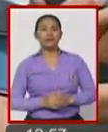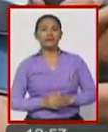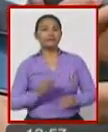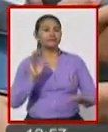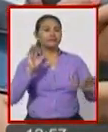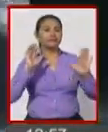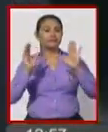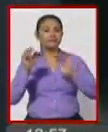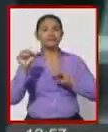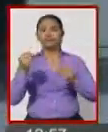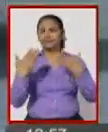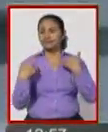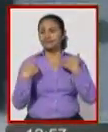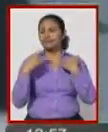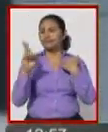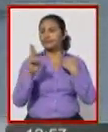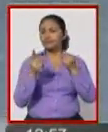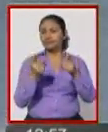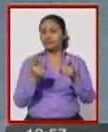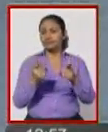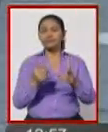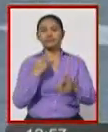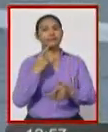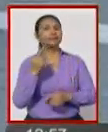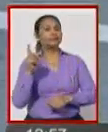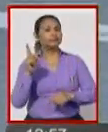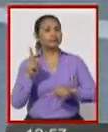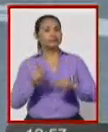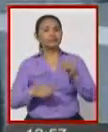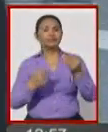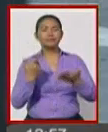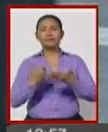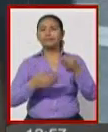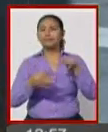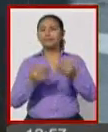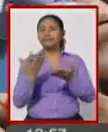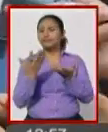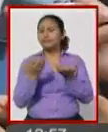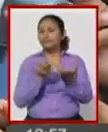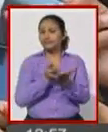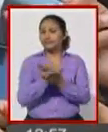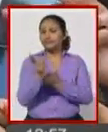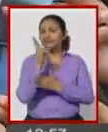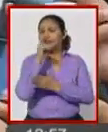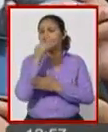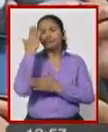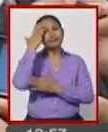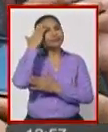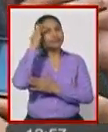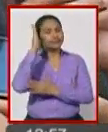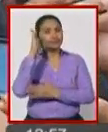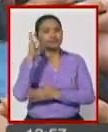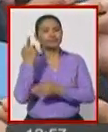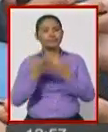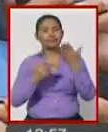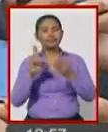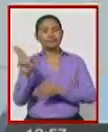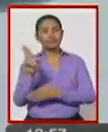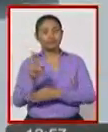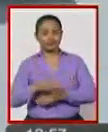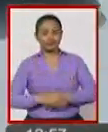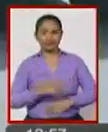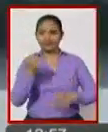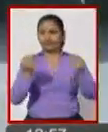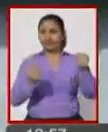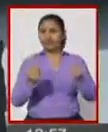Al parecer sí estaban armados, tenían un arma, no se puede determinar qué tipo de arma y si era verdadera o de juguete, que es lo que utilizan también, ¿no?